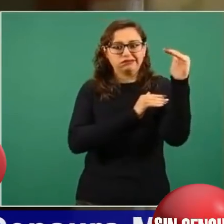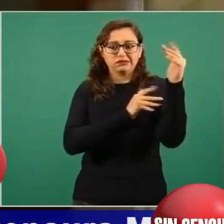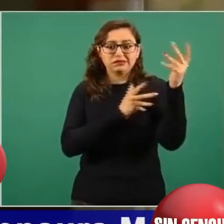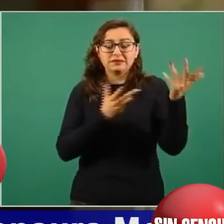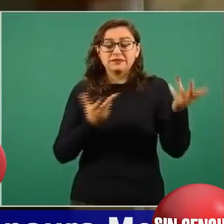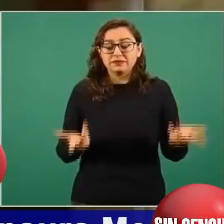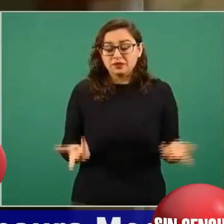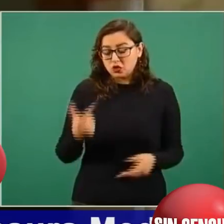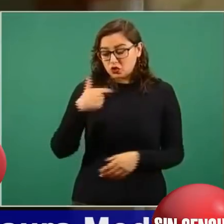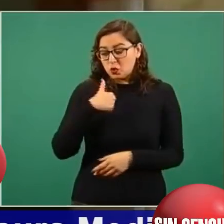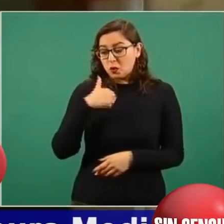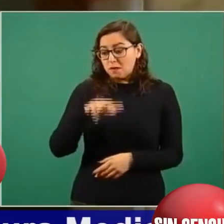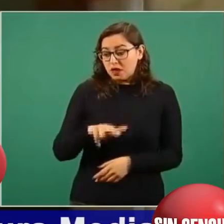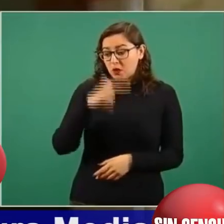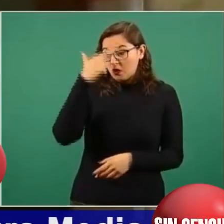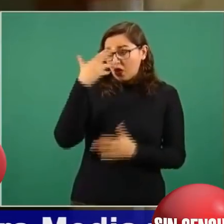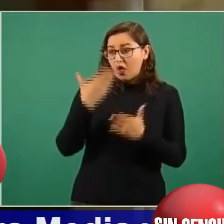Coahuila,